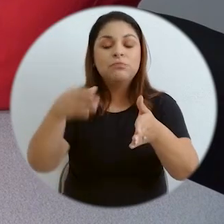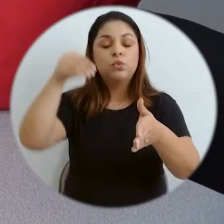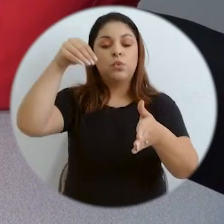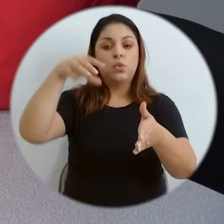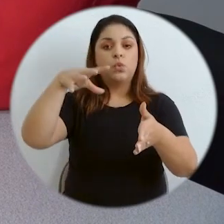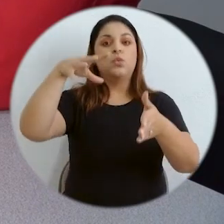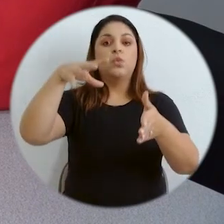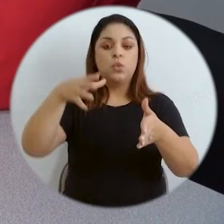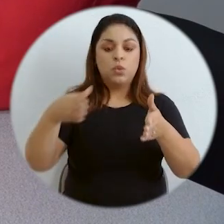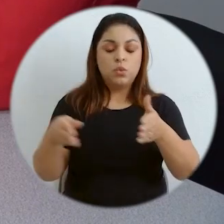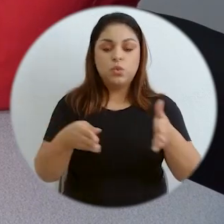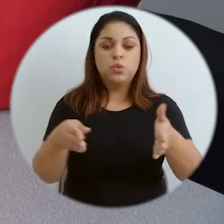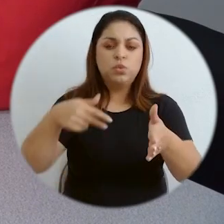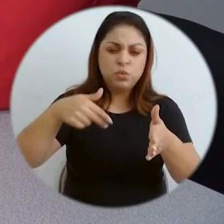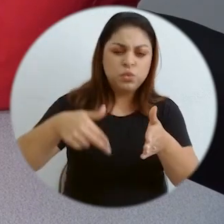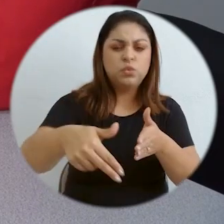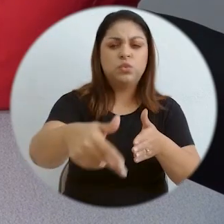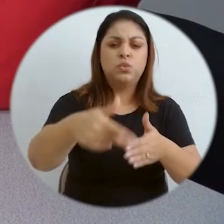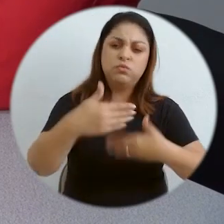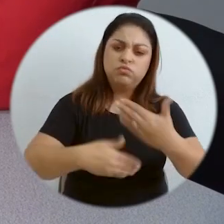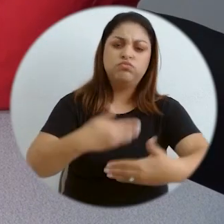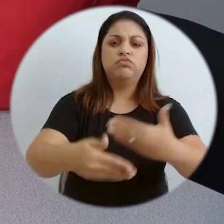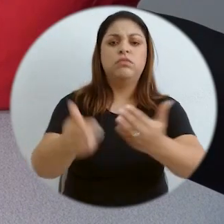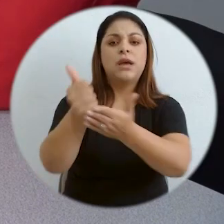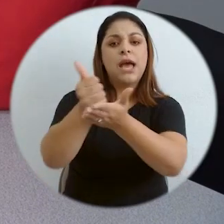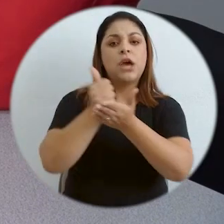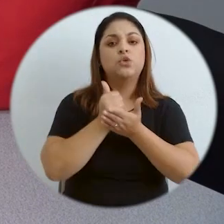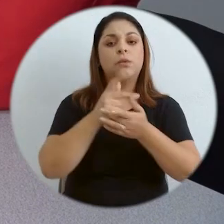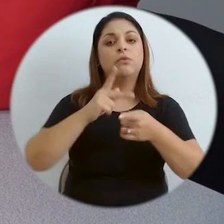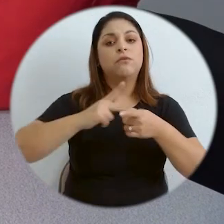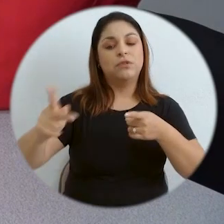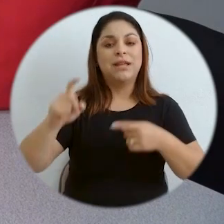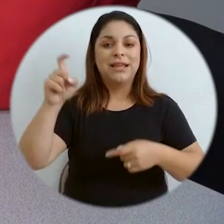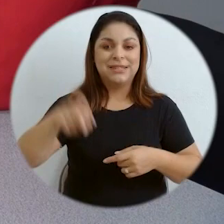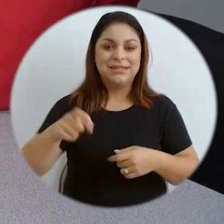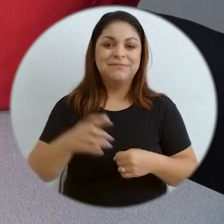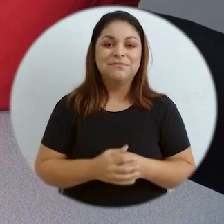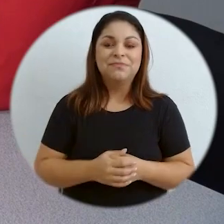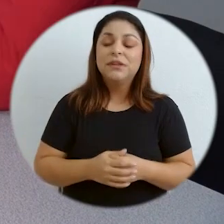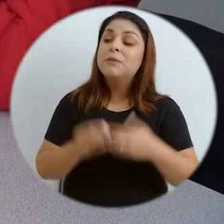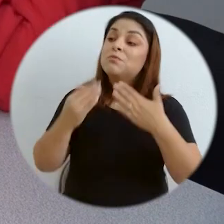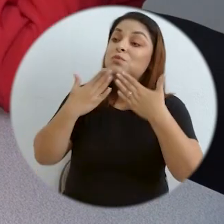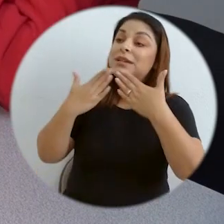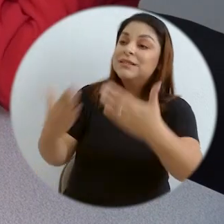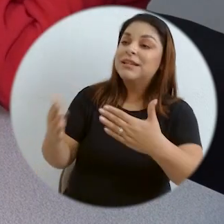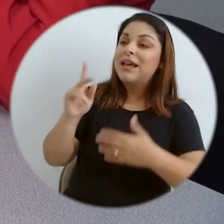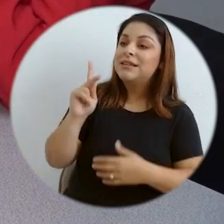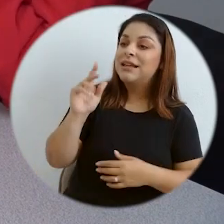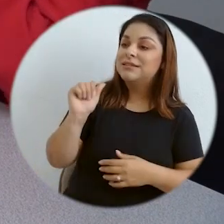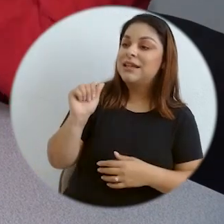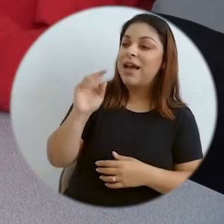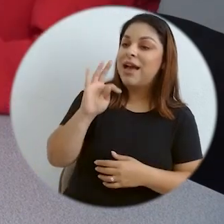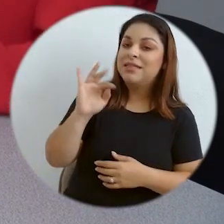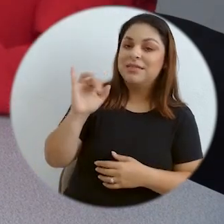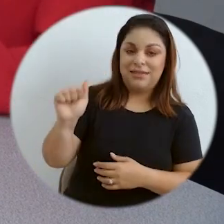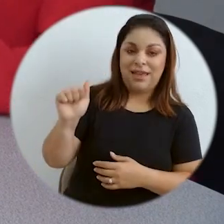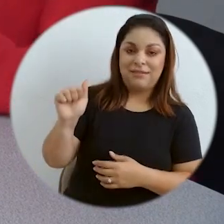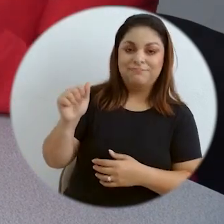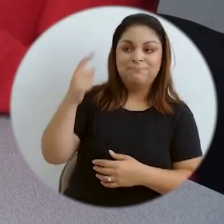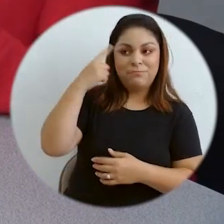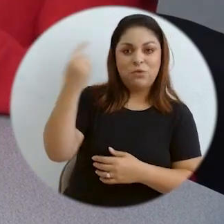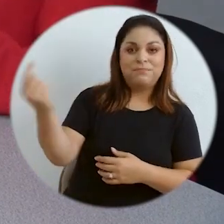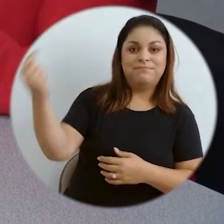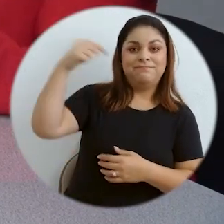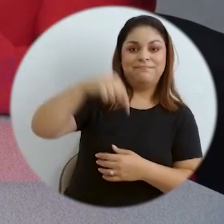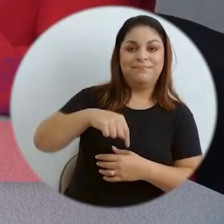el camino por donde pueda ir y conseguir esa ayuda profesional que necesita. Muchísimas gracias, Katia. Agradecerle